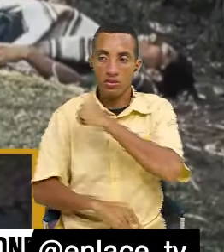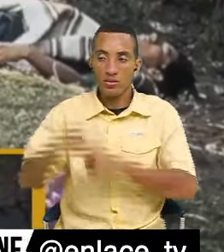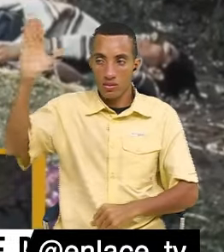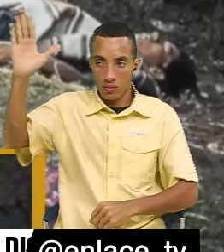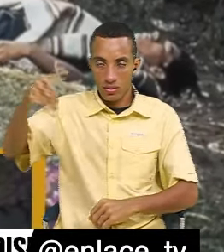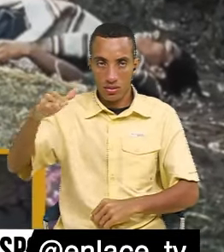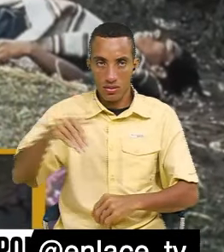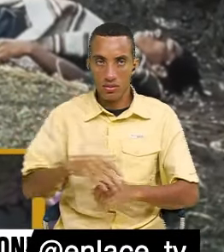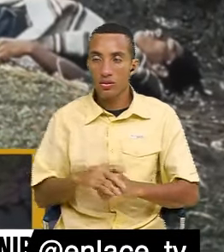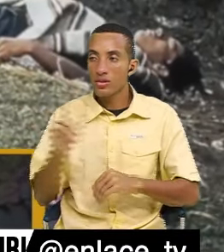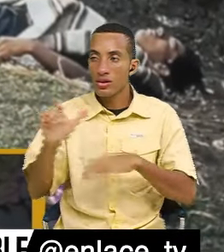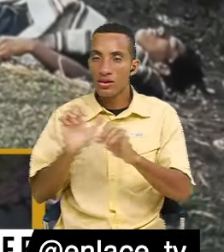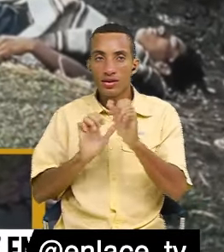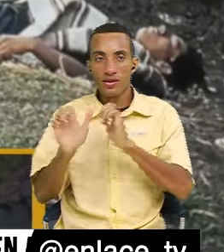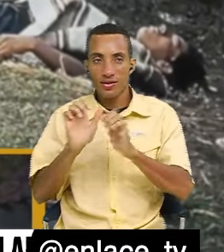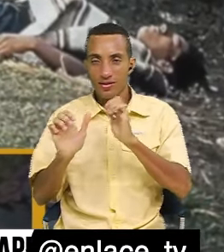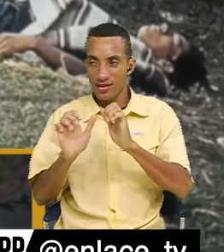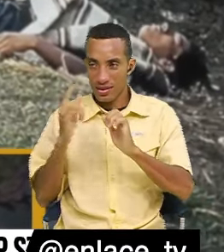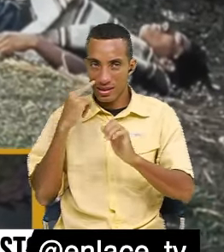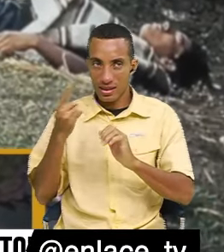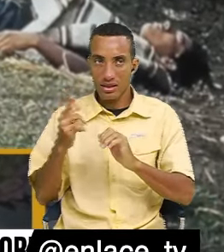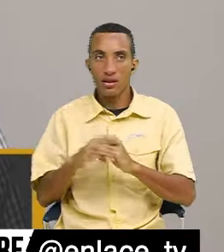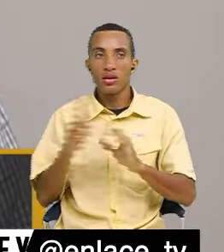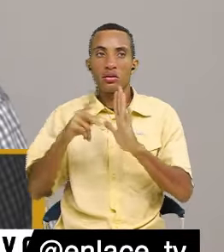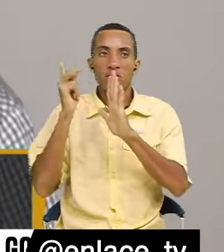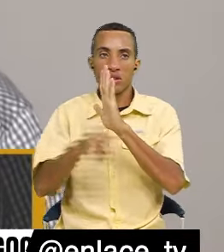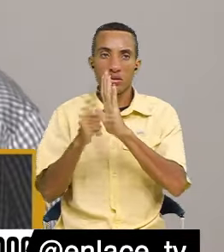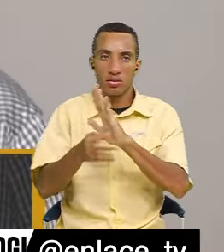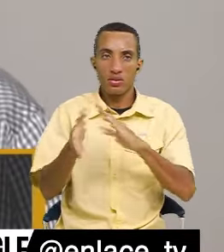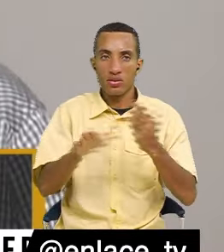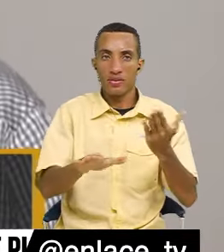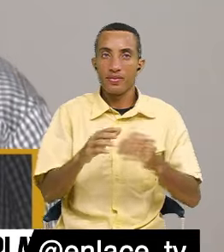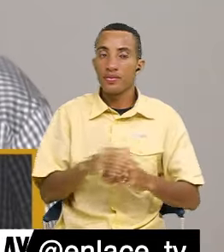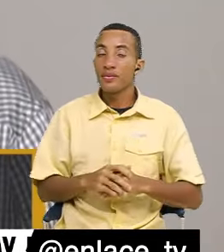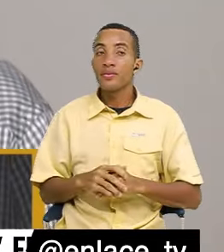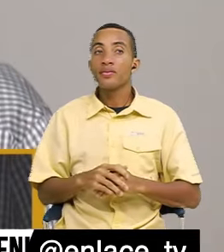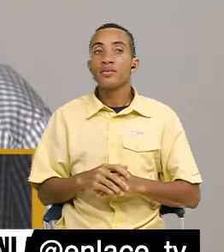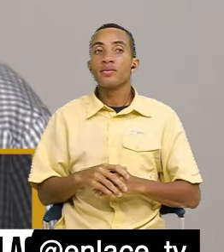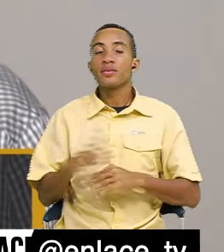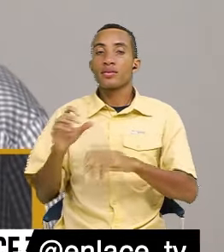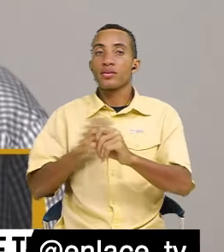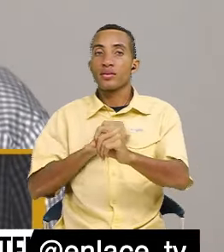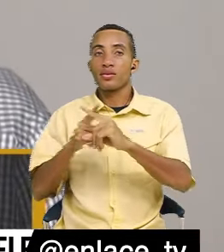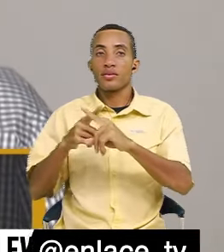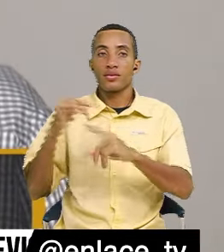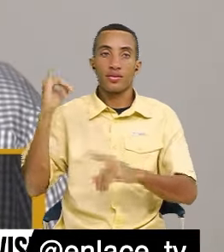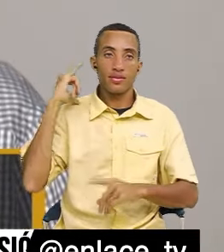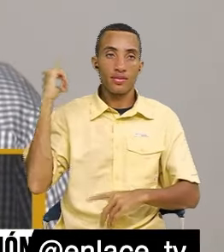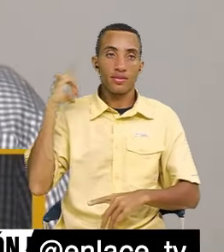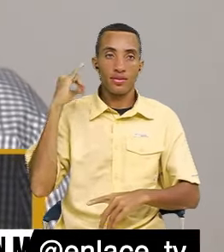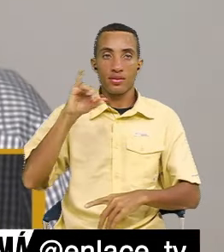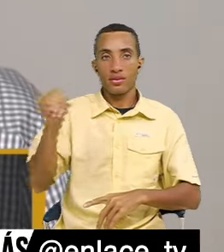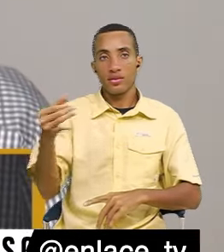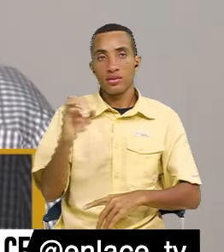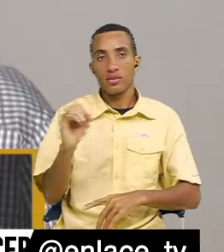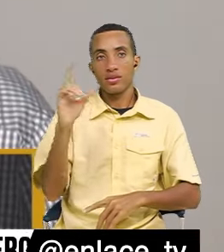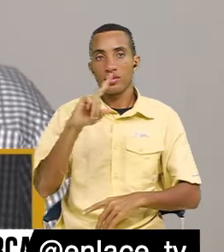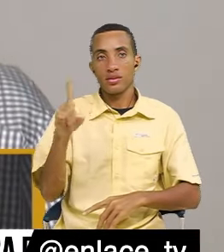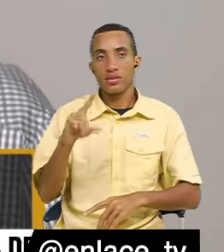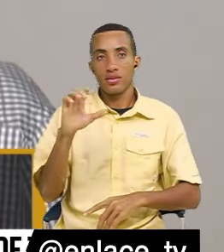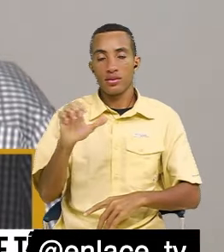la masacre del 16 de mayo de 1998. Alias Mauricio es el ex capitán del ejército José Eduardo González Sánchez